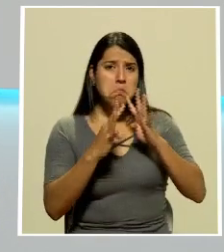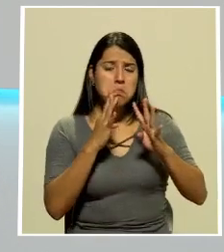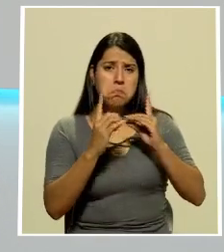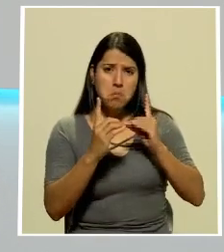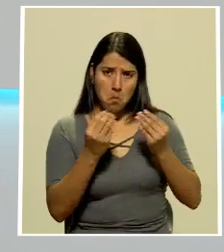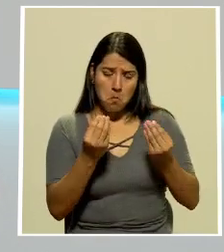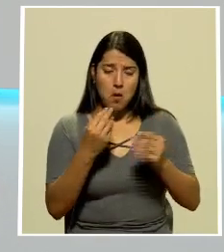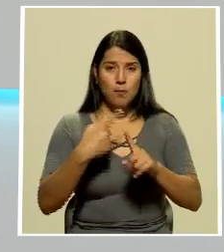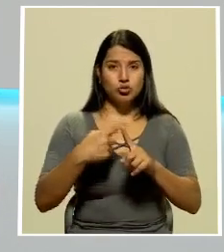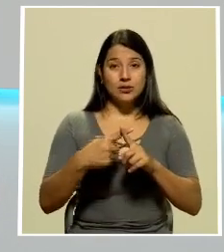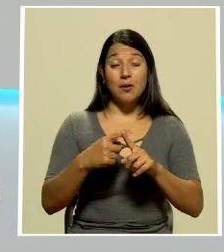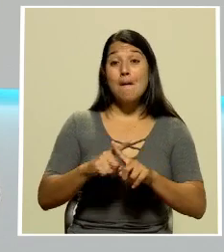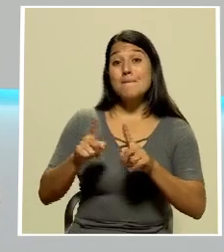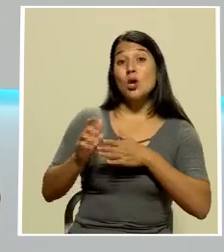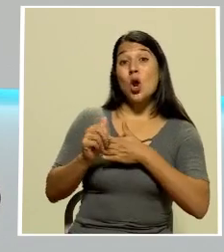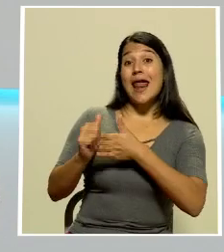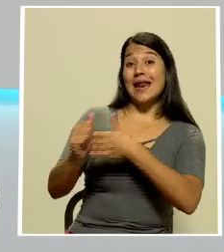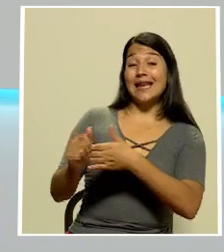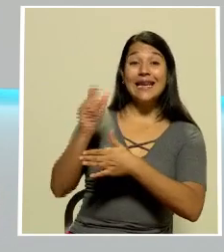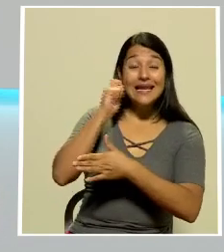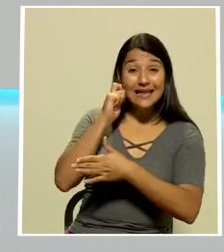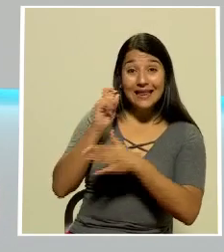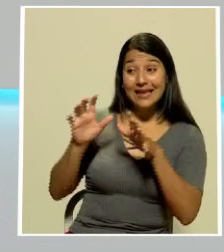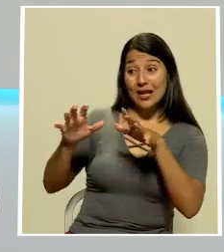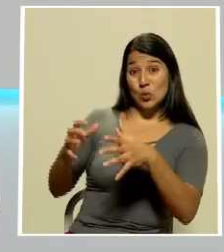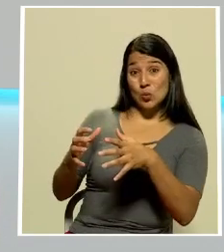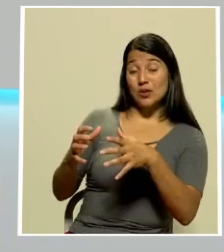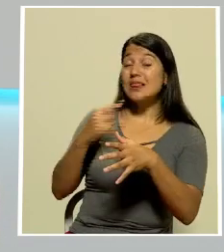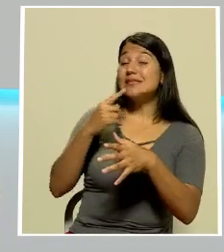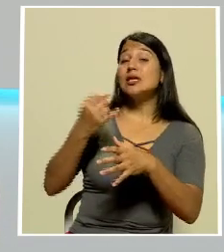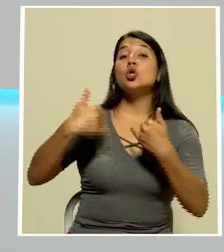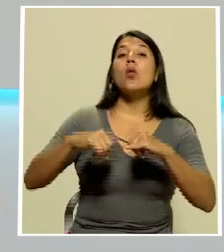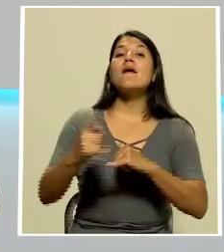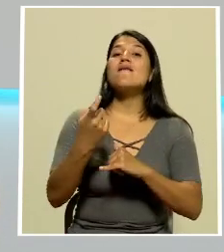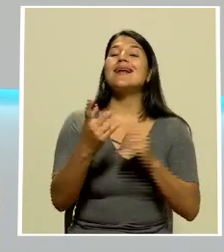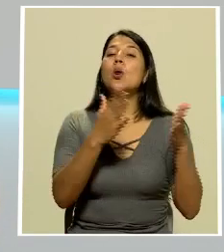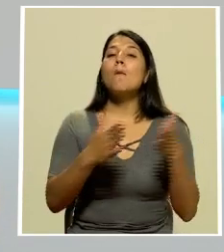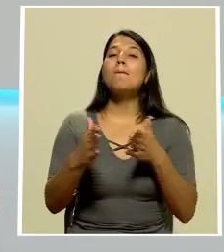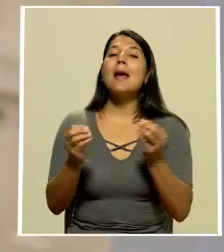líder de la Cámara Baja advirtió que aún se necesita un plan integral.